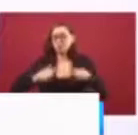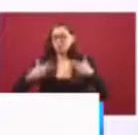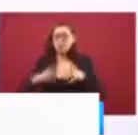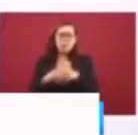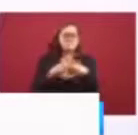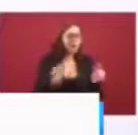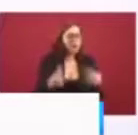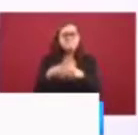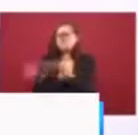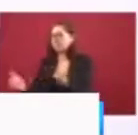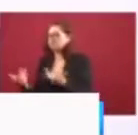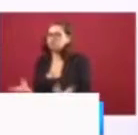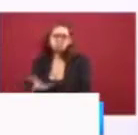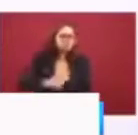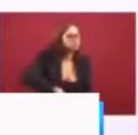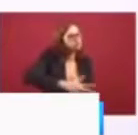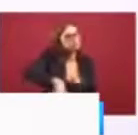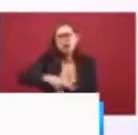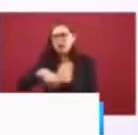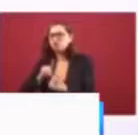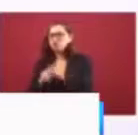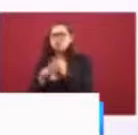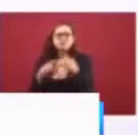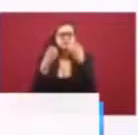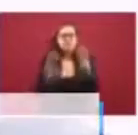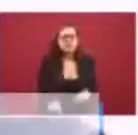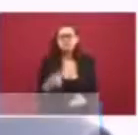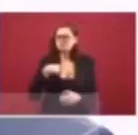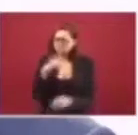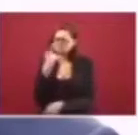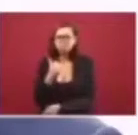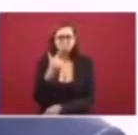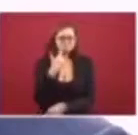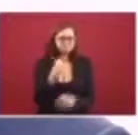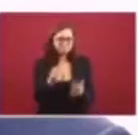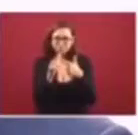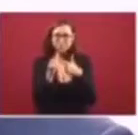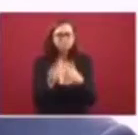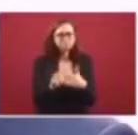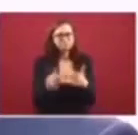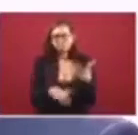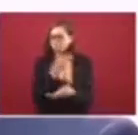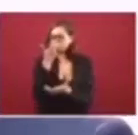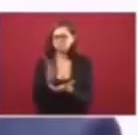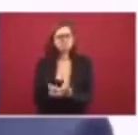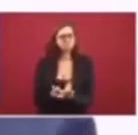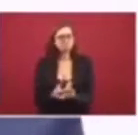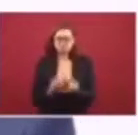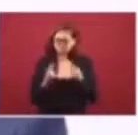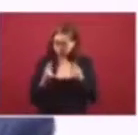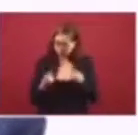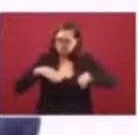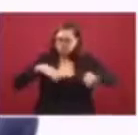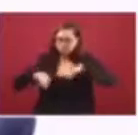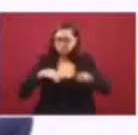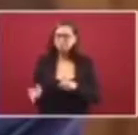puede impactar en términos productivos. Todo mecanismo de distribución debe ser sustentable. Esa es